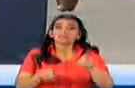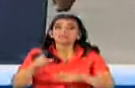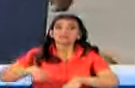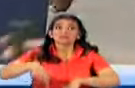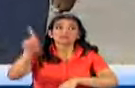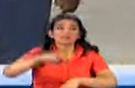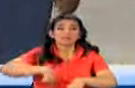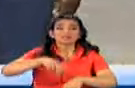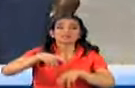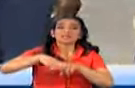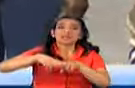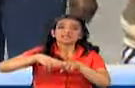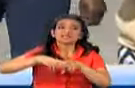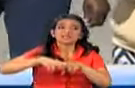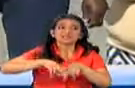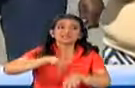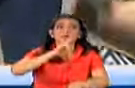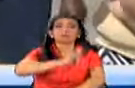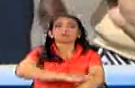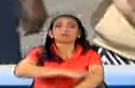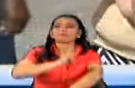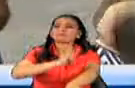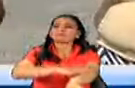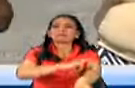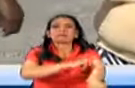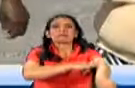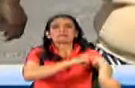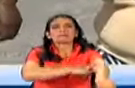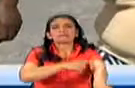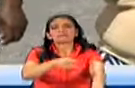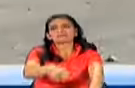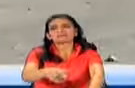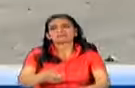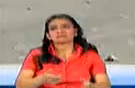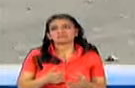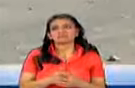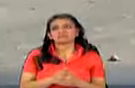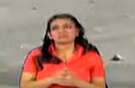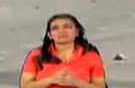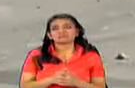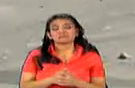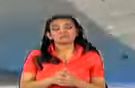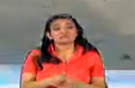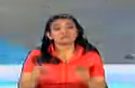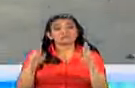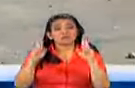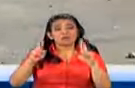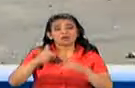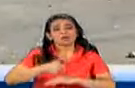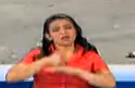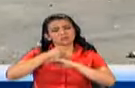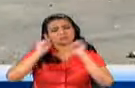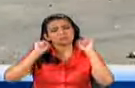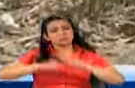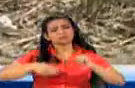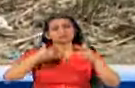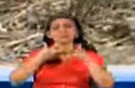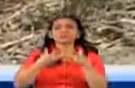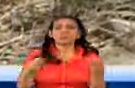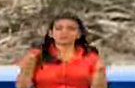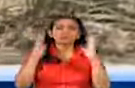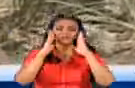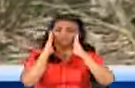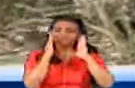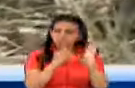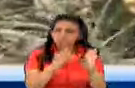por aquí, taxistas o carros particulares, se orinan aquí al frente. Esperan que las autoridades tomen cartas en el asunto y